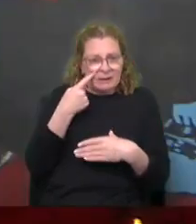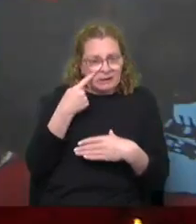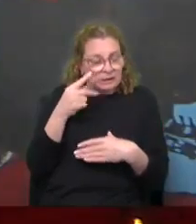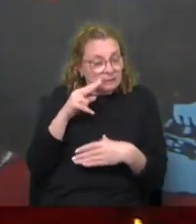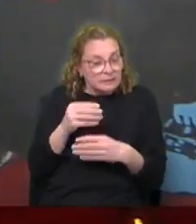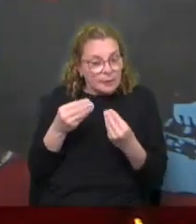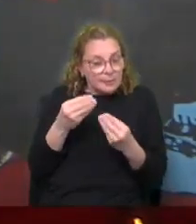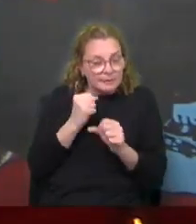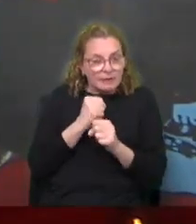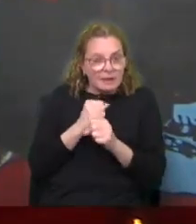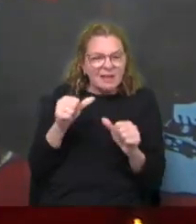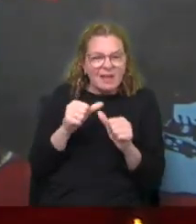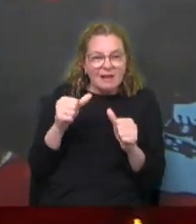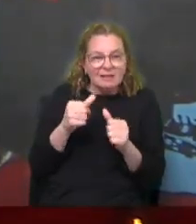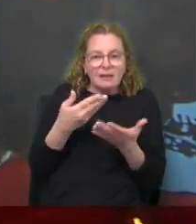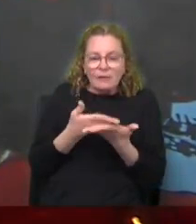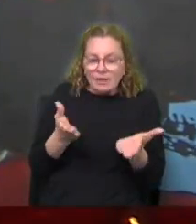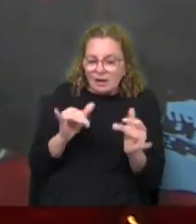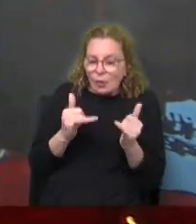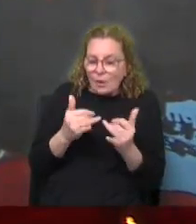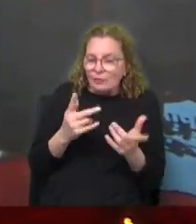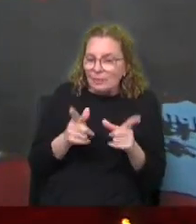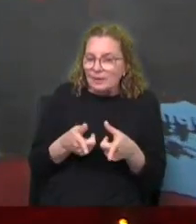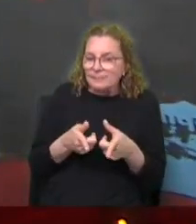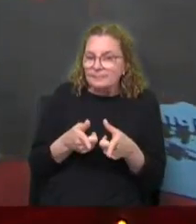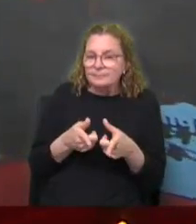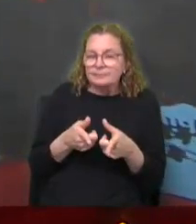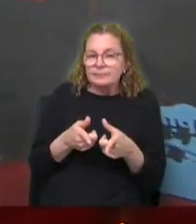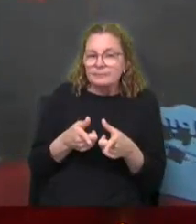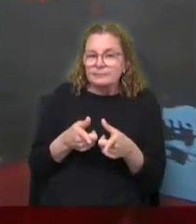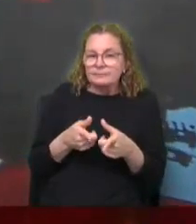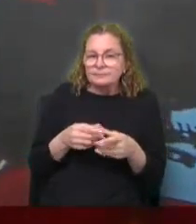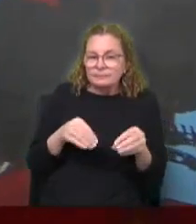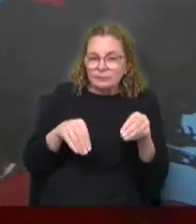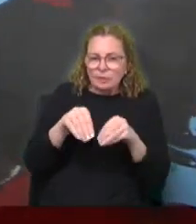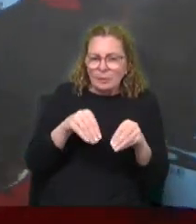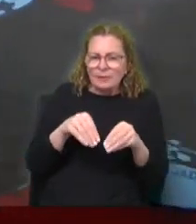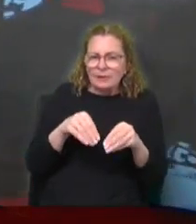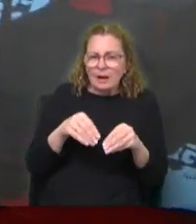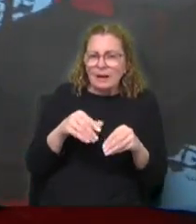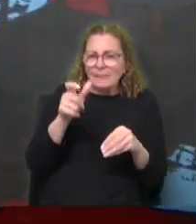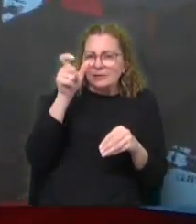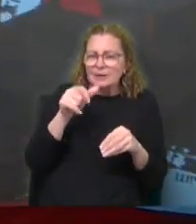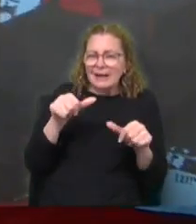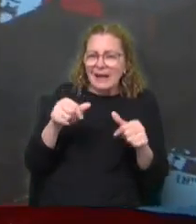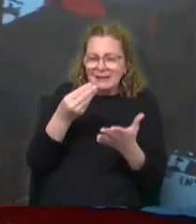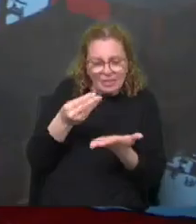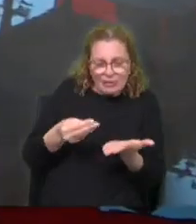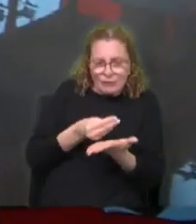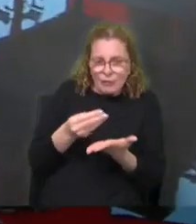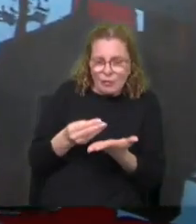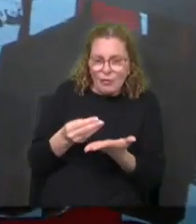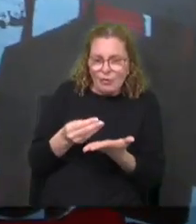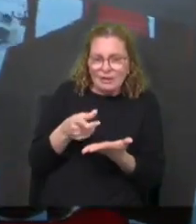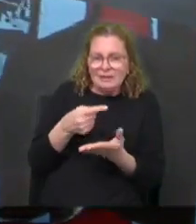cómo laburan, qué hacen, qué expresan en sus juegos también, con los juegos de mesa, yo qué sé, con la gente que hace historietas, con la gente de la ilustración. Hay una sección